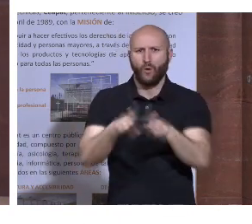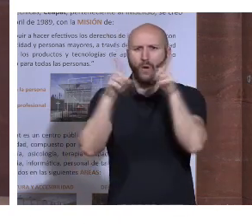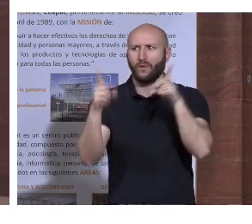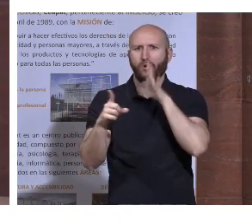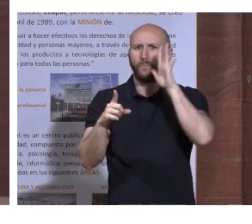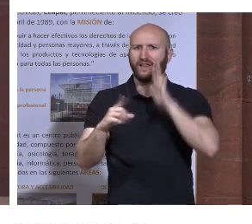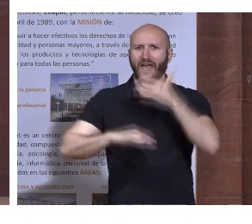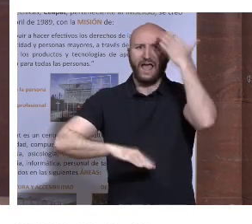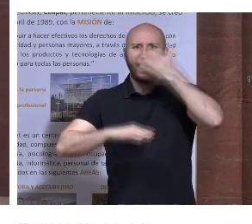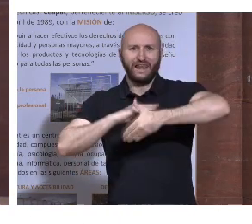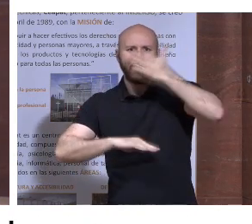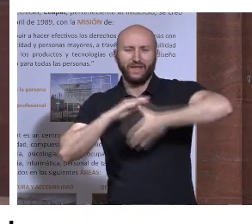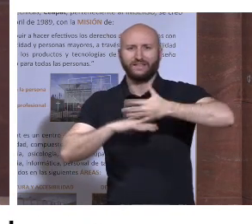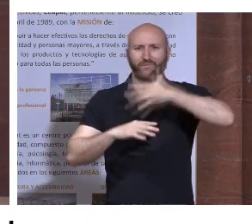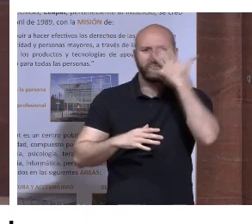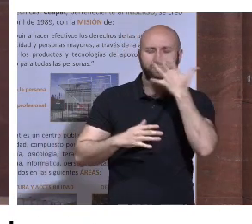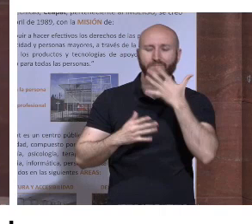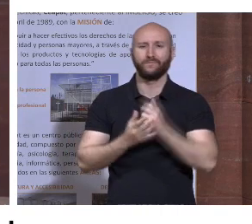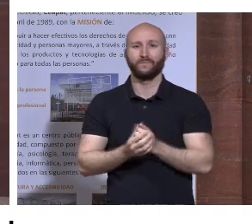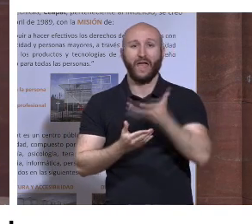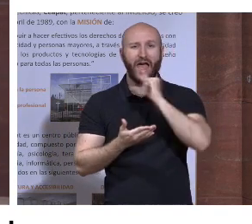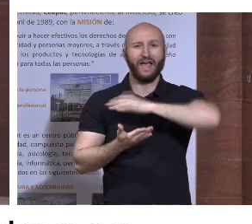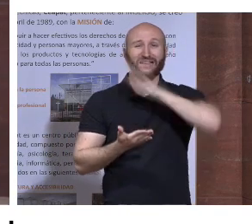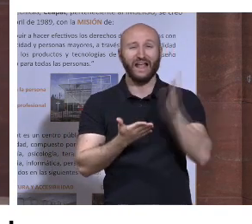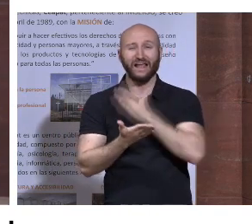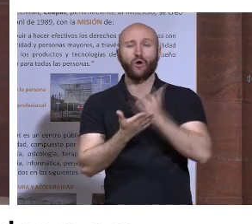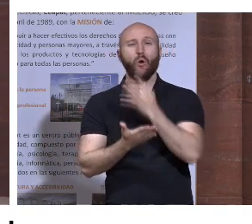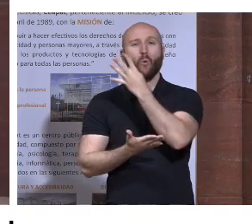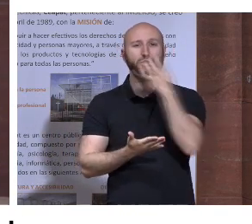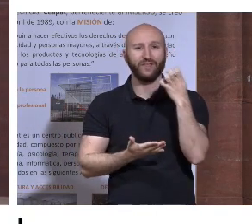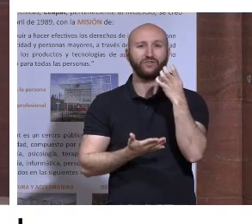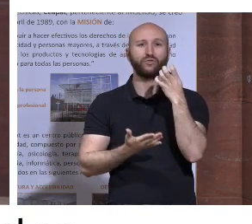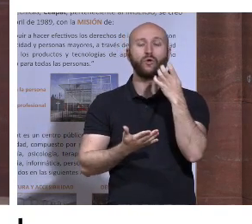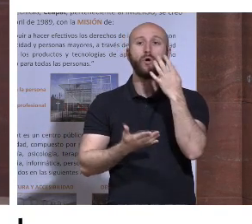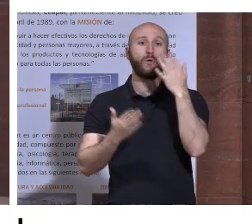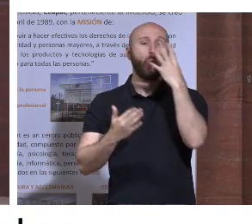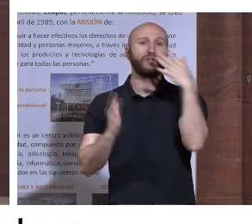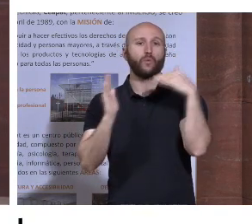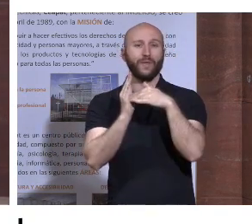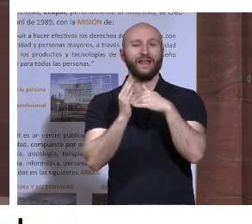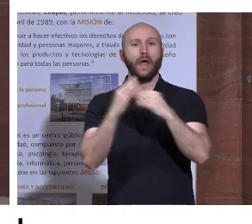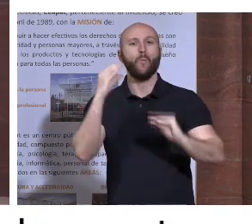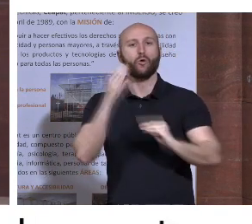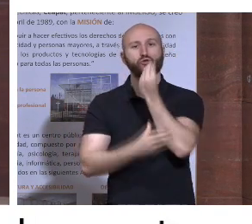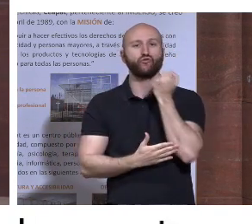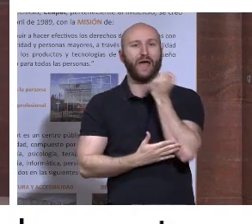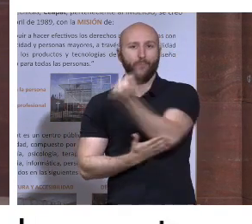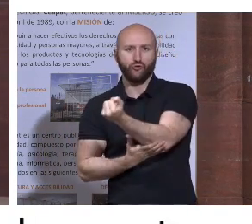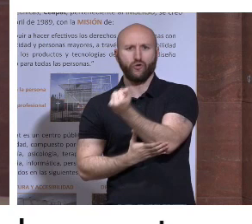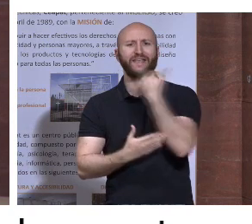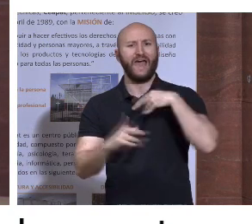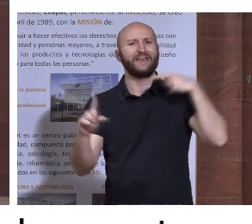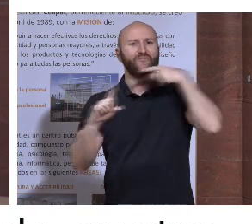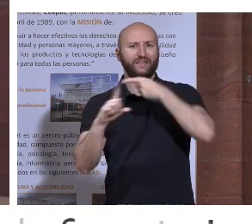insospechados. Cuenta con un catálogo de más de 4.000 productos de apoyo que son referencia en